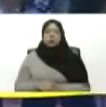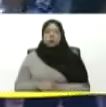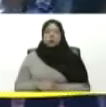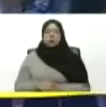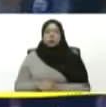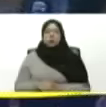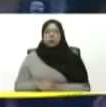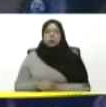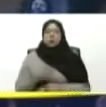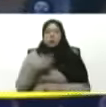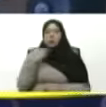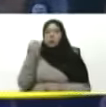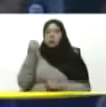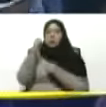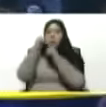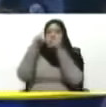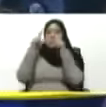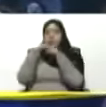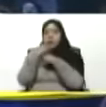nocao.